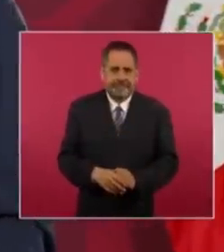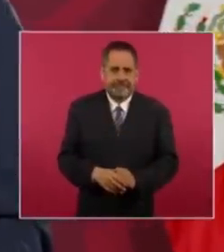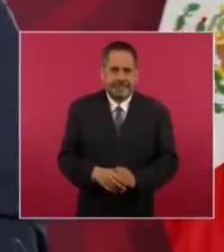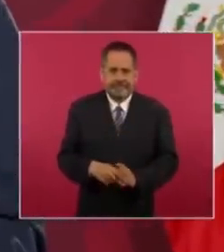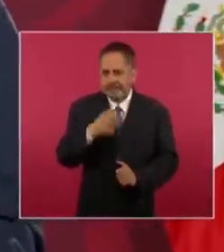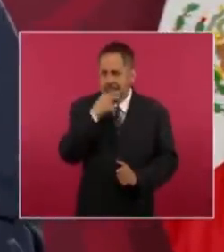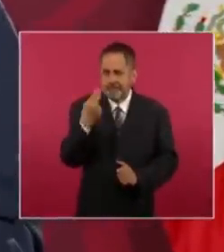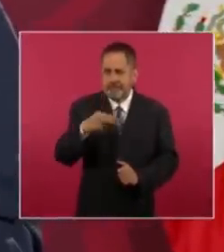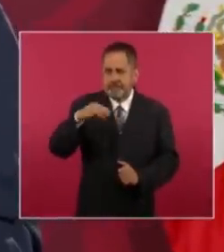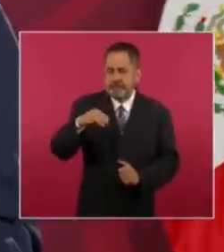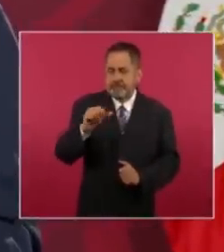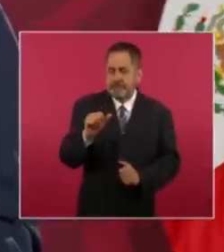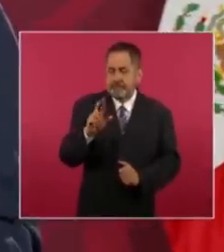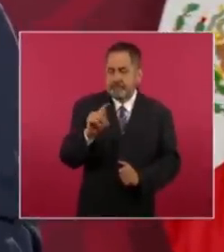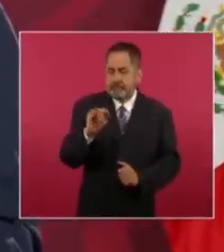Martín Moreno.